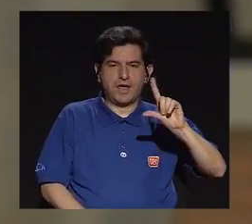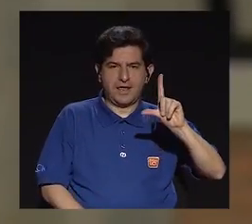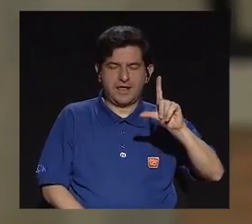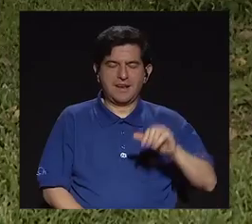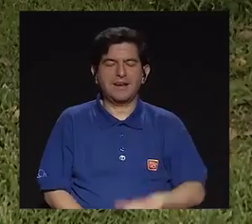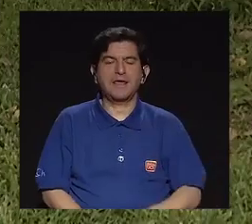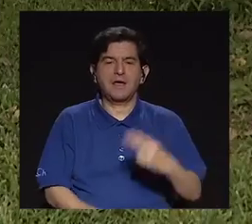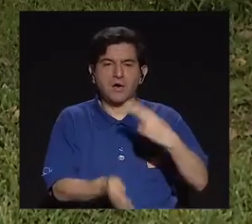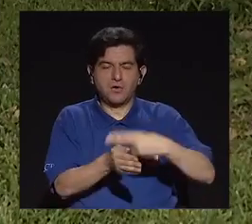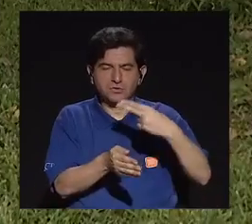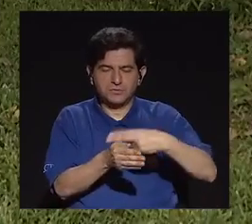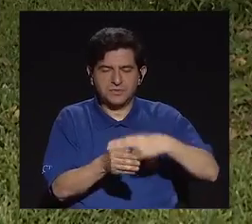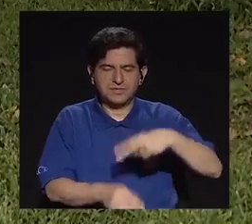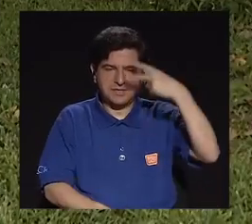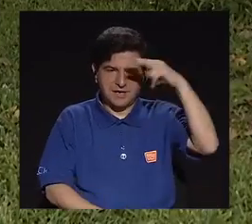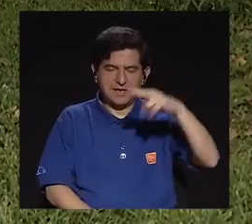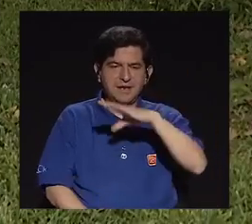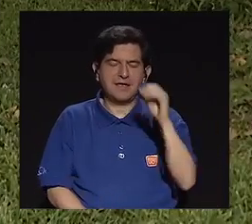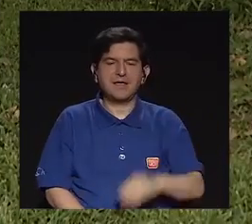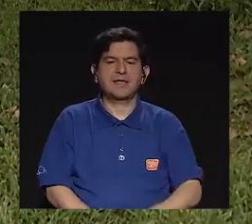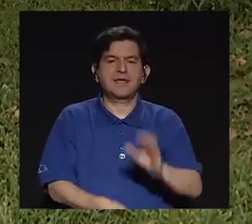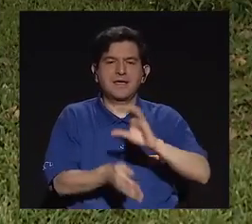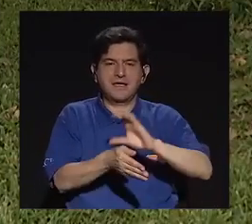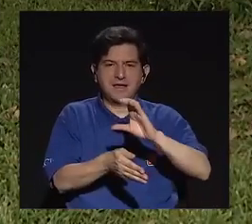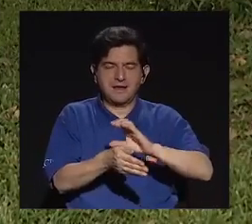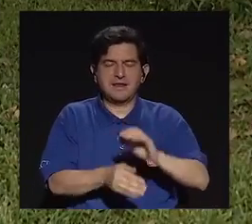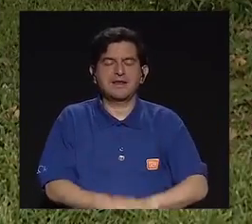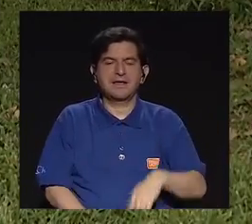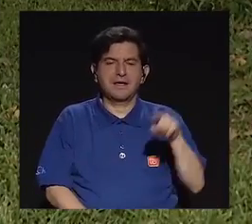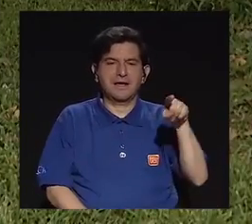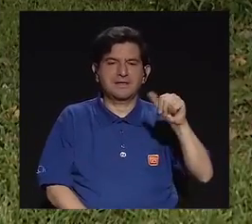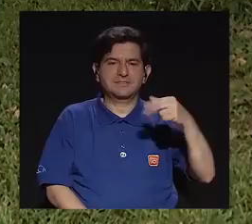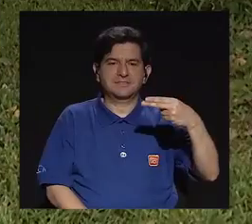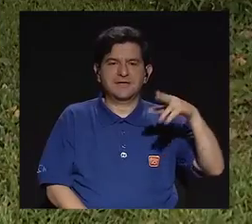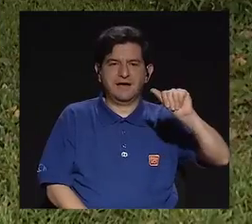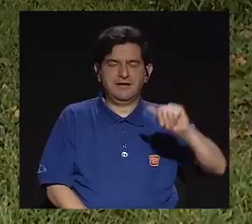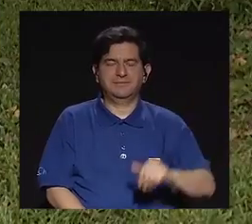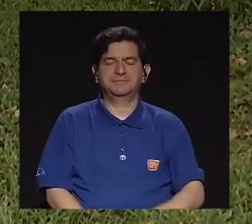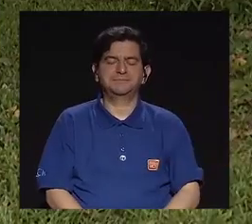otorrinolaringología del Hospital México y de la Clínica Saja. Doctor,